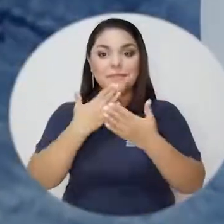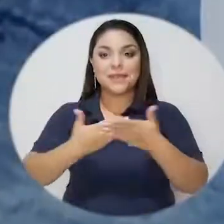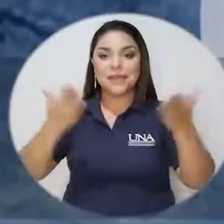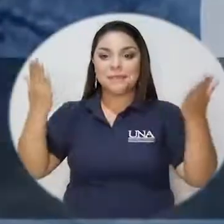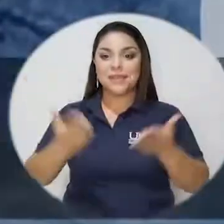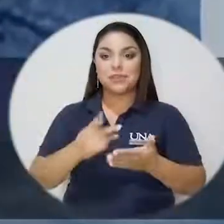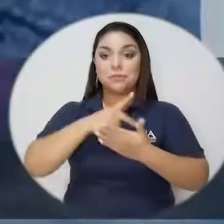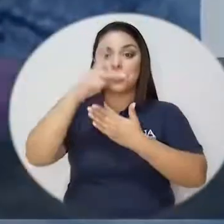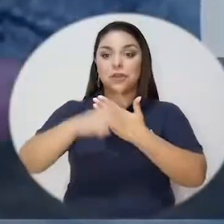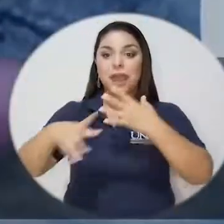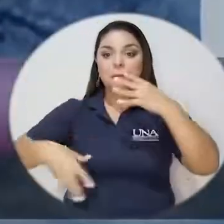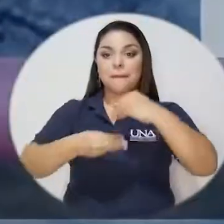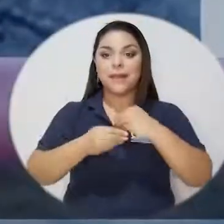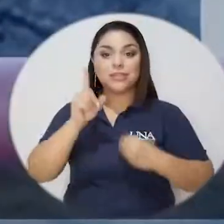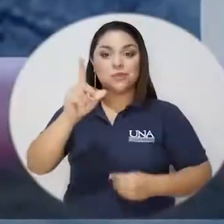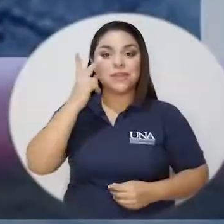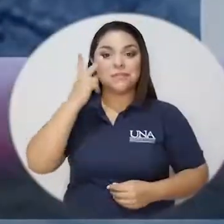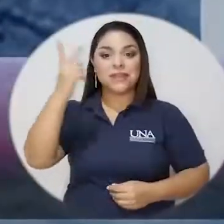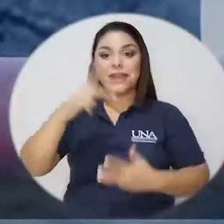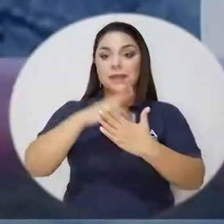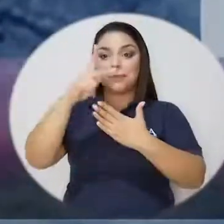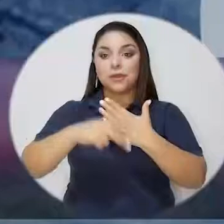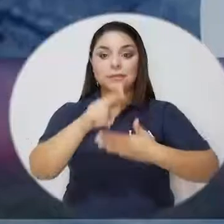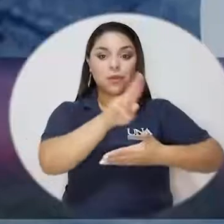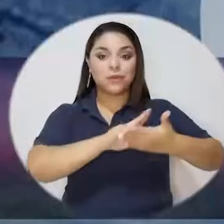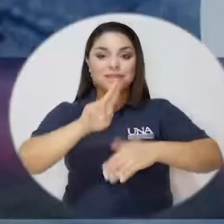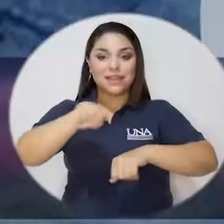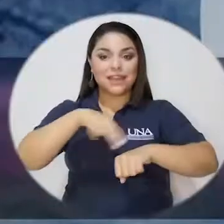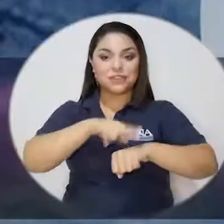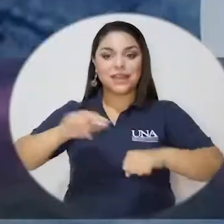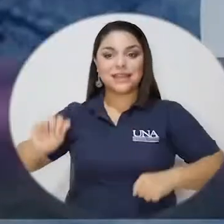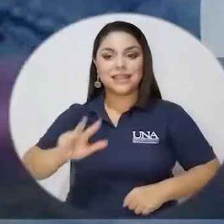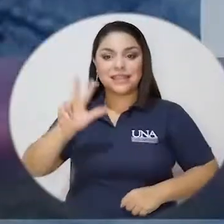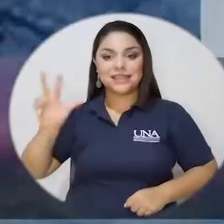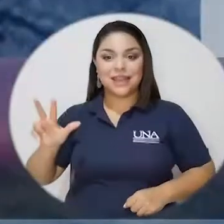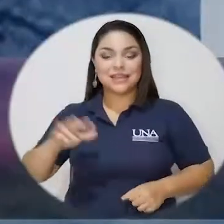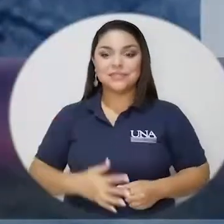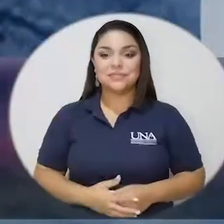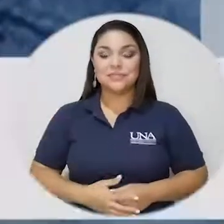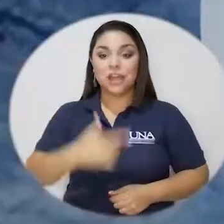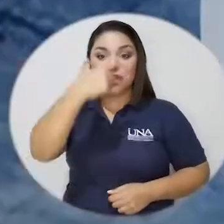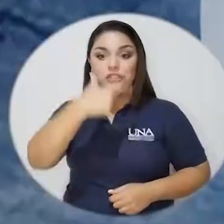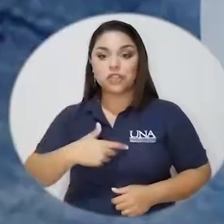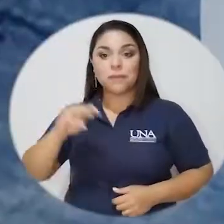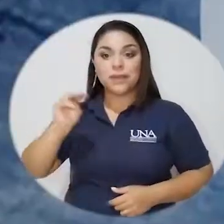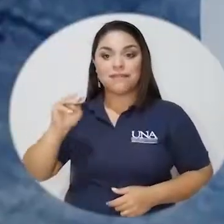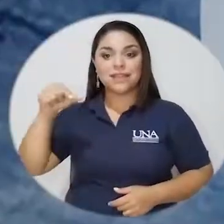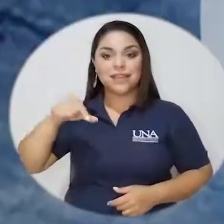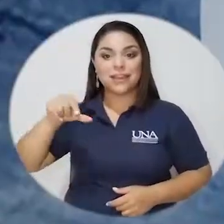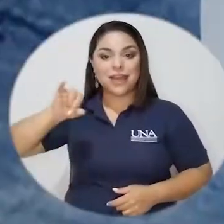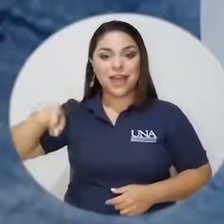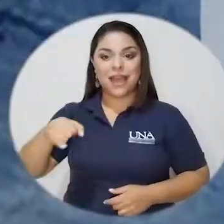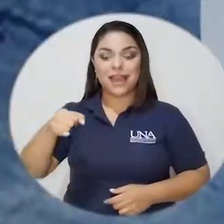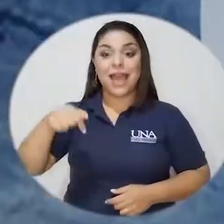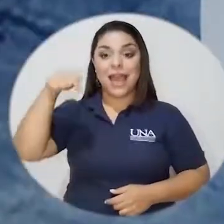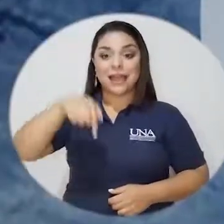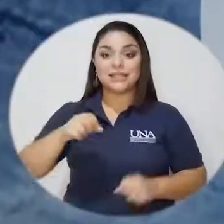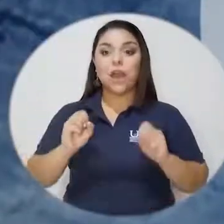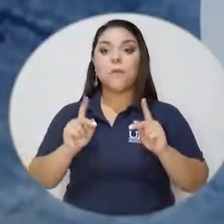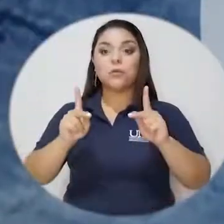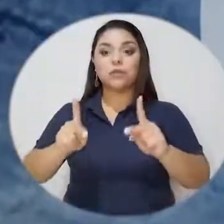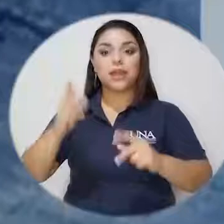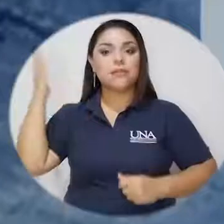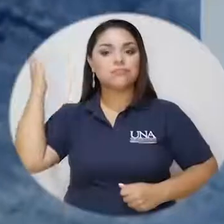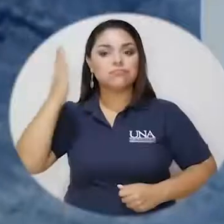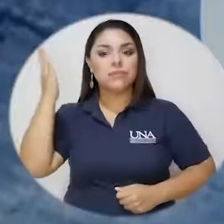¿qué tal? Bienvenidos a una edición más de Una Mirada, el programa de la Universidad Nacional y del CINAC S.A. Soy Maribel Quiroz Jara y en esta